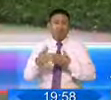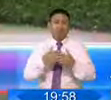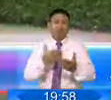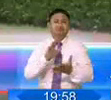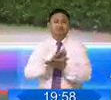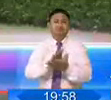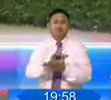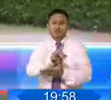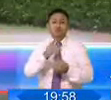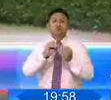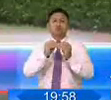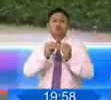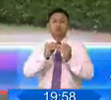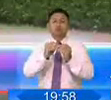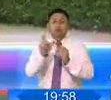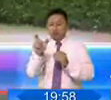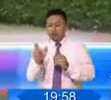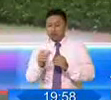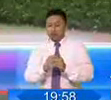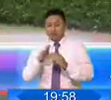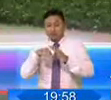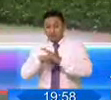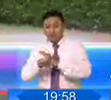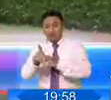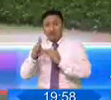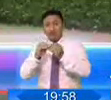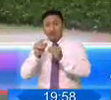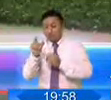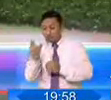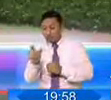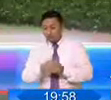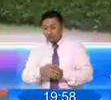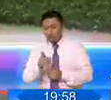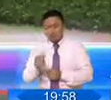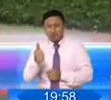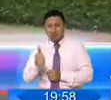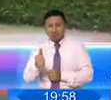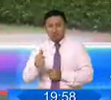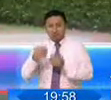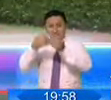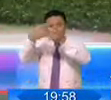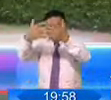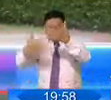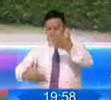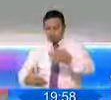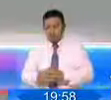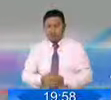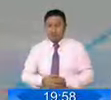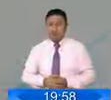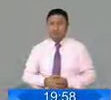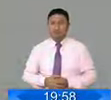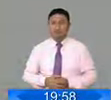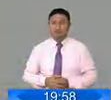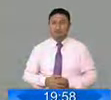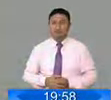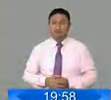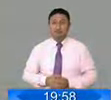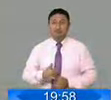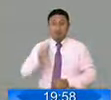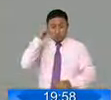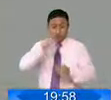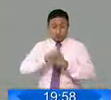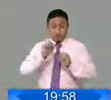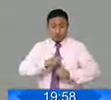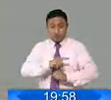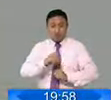con el registro del número. Entro en el sistema, pongo mi número y automáticamente se me despliegan las fotografías que tengo. Recuerde que para poder